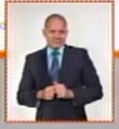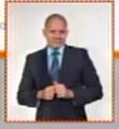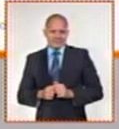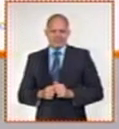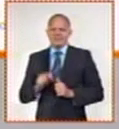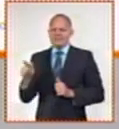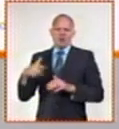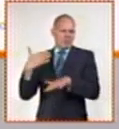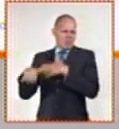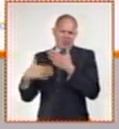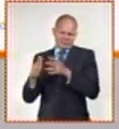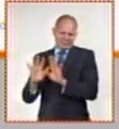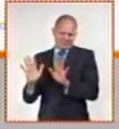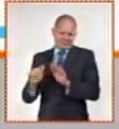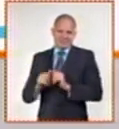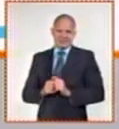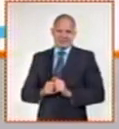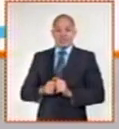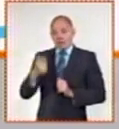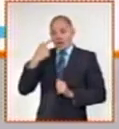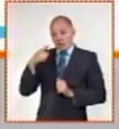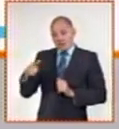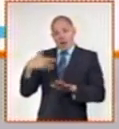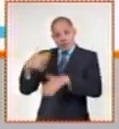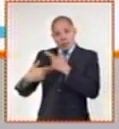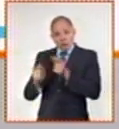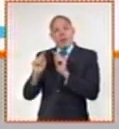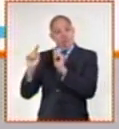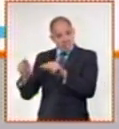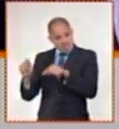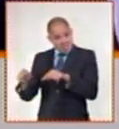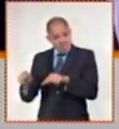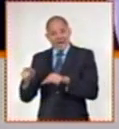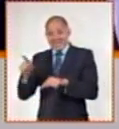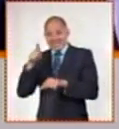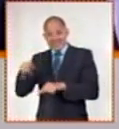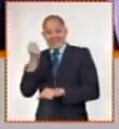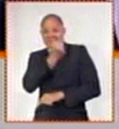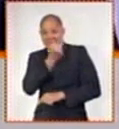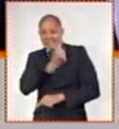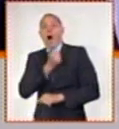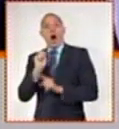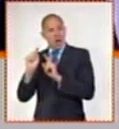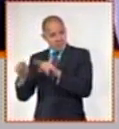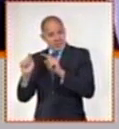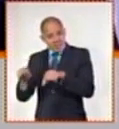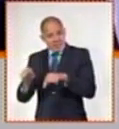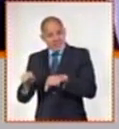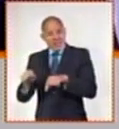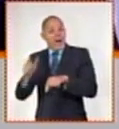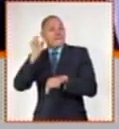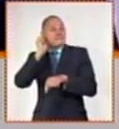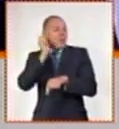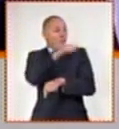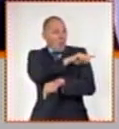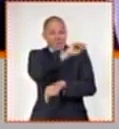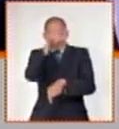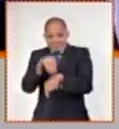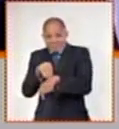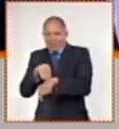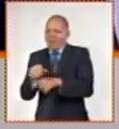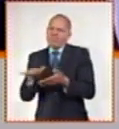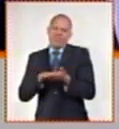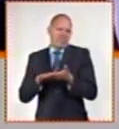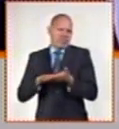Vialidad, relacionado con la construcción de obras públicas y la existencia de una empresa